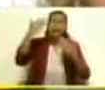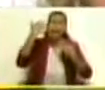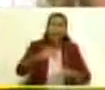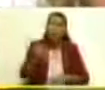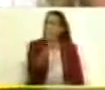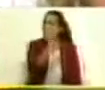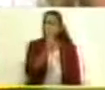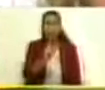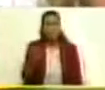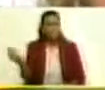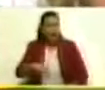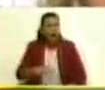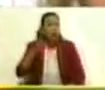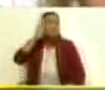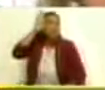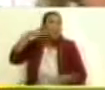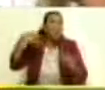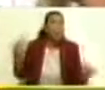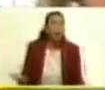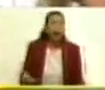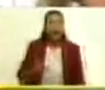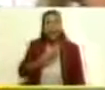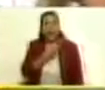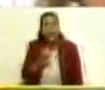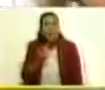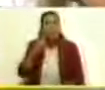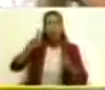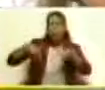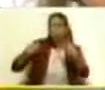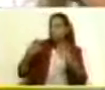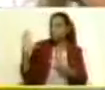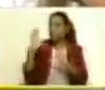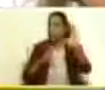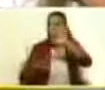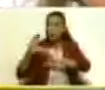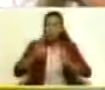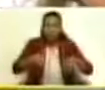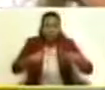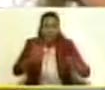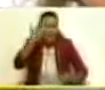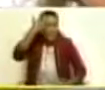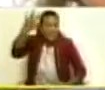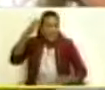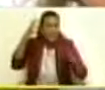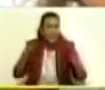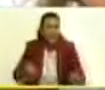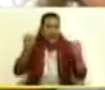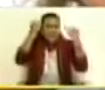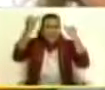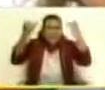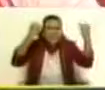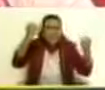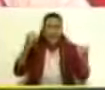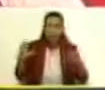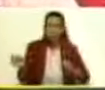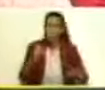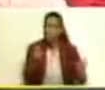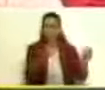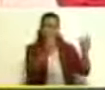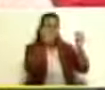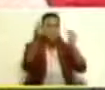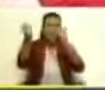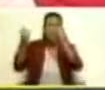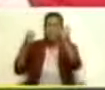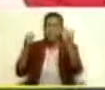y a construir una Venezuela donde la ciencia y la innovación sean el motor de nuestro